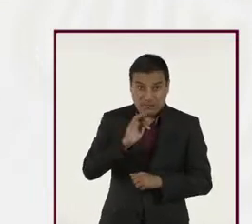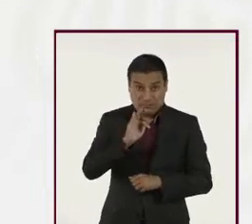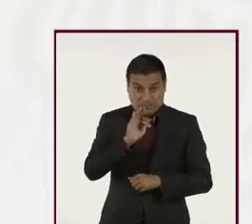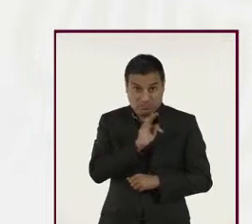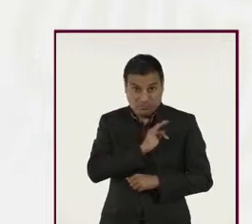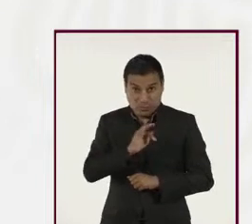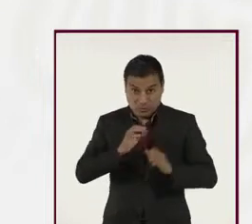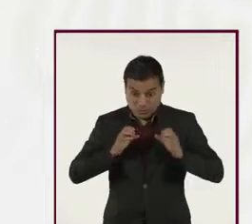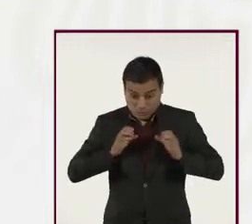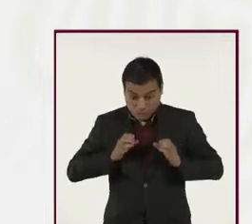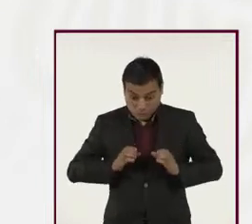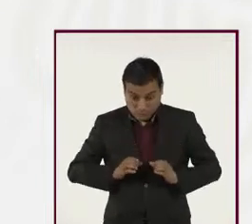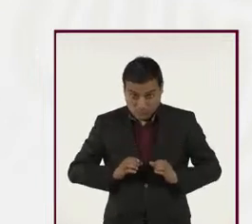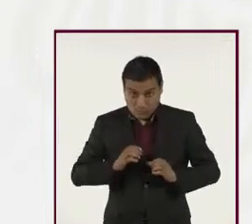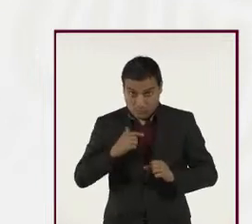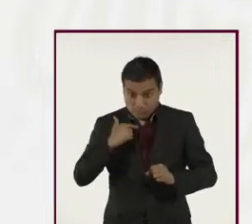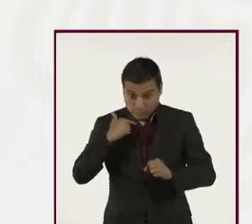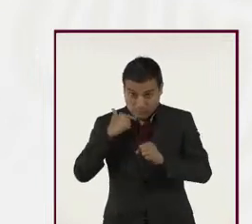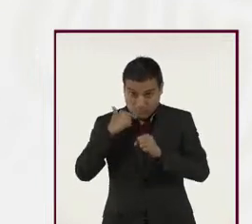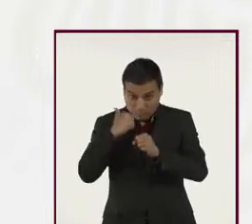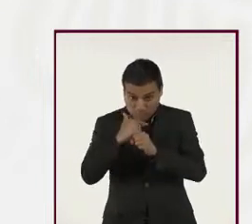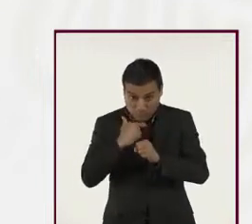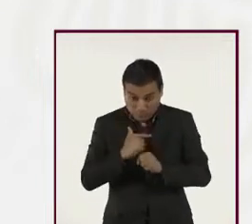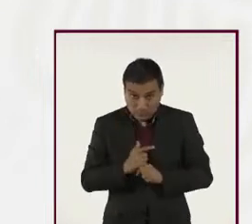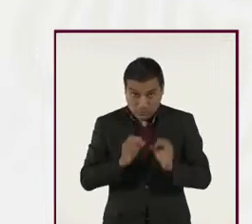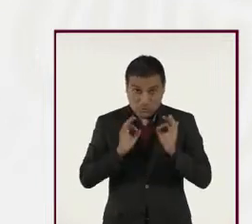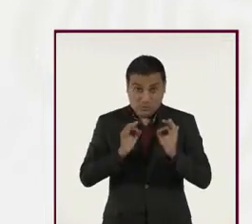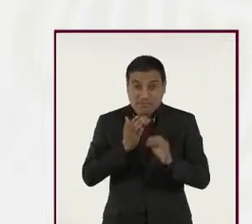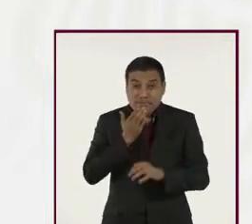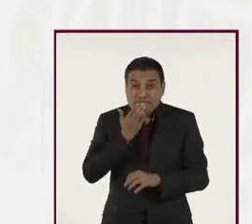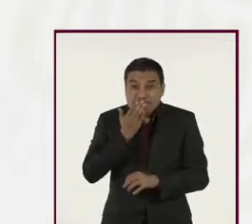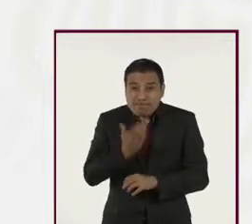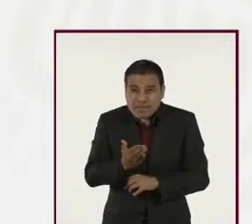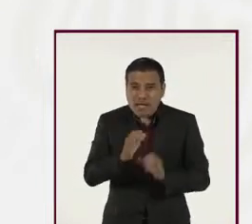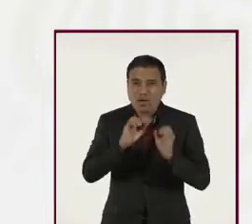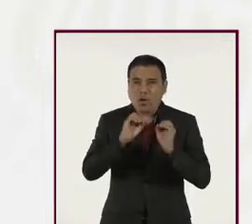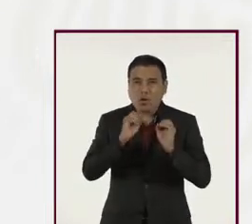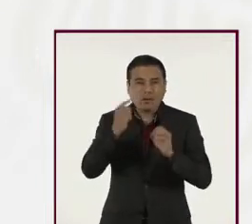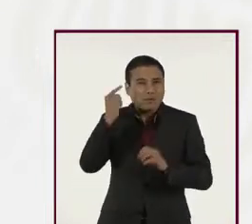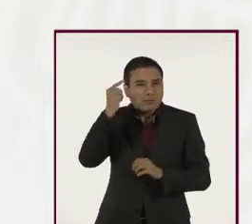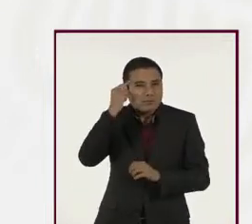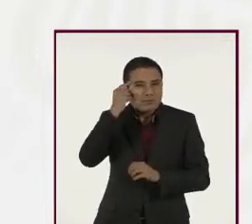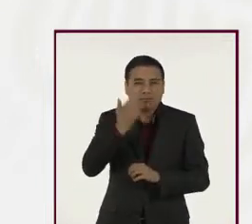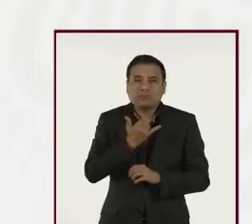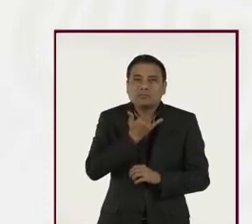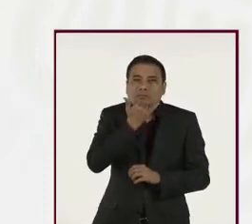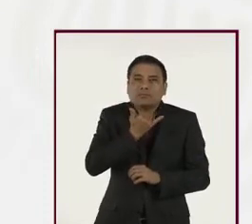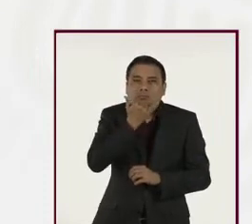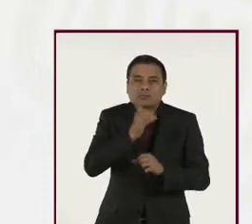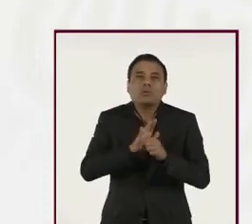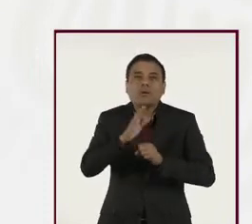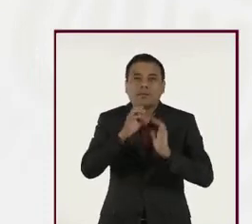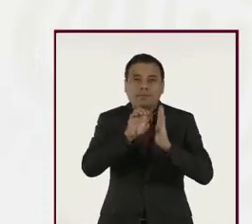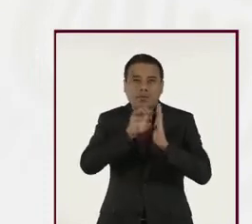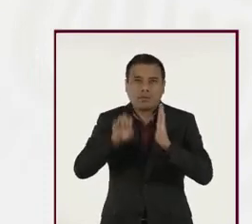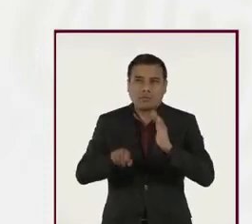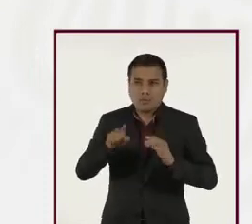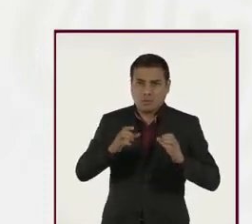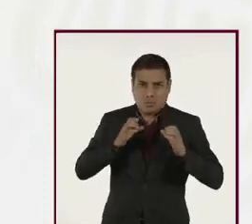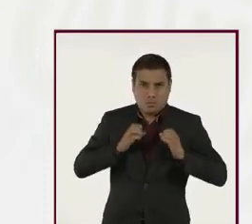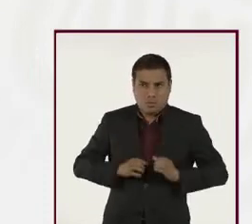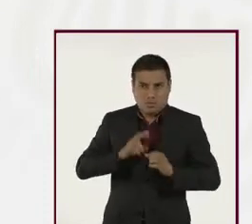que presenta su cuerpo? Y que no sea esta distorsión que hablábamos, donde a pesar de tener un peso normal o bajo, se percibe